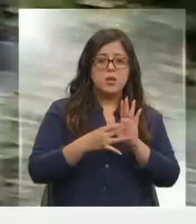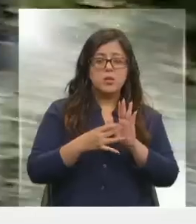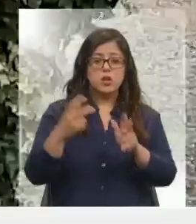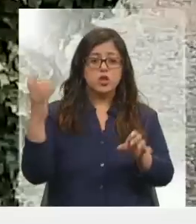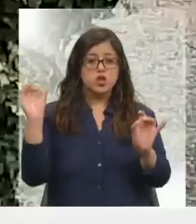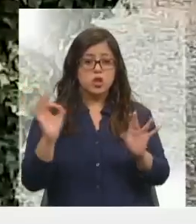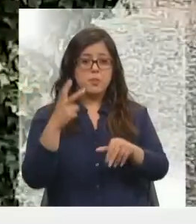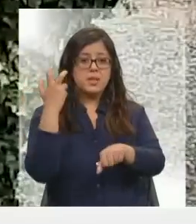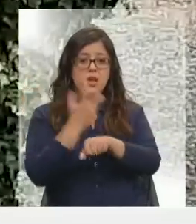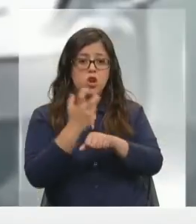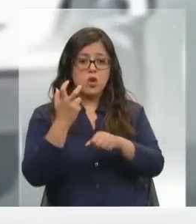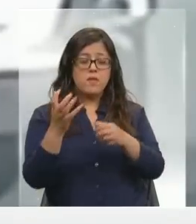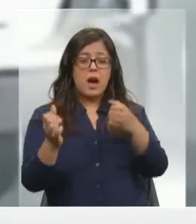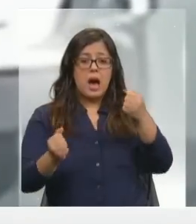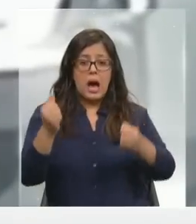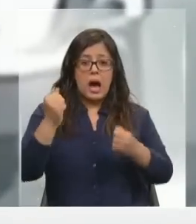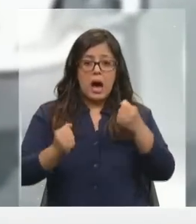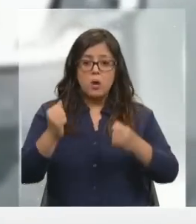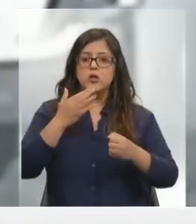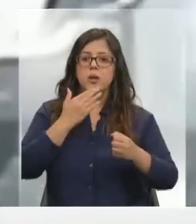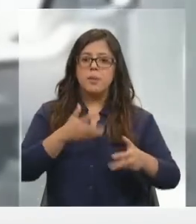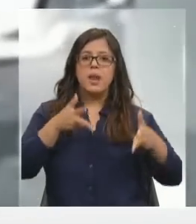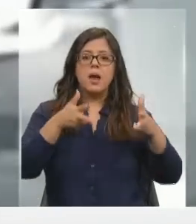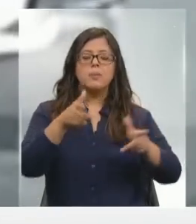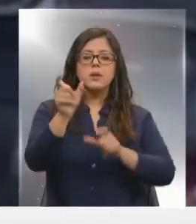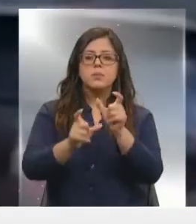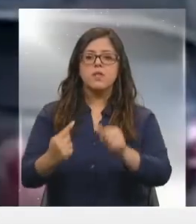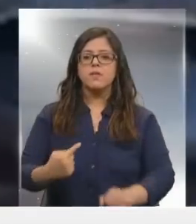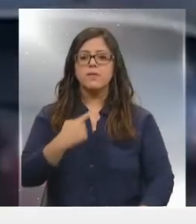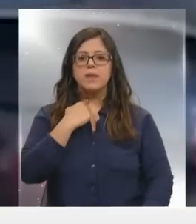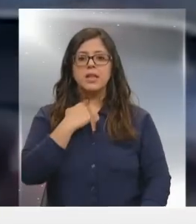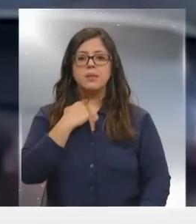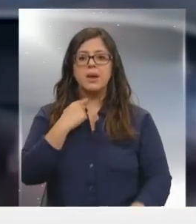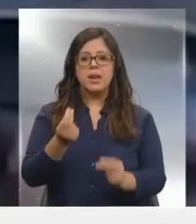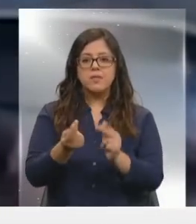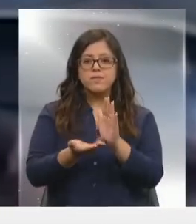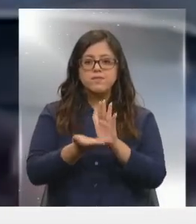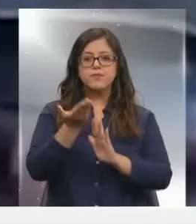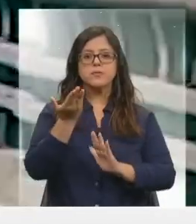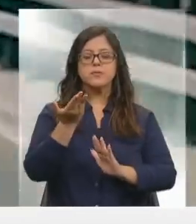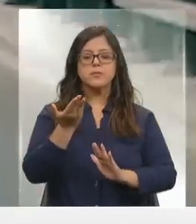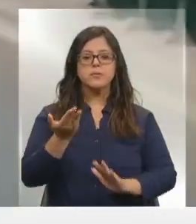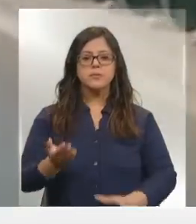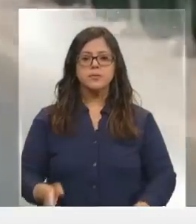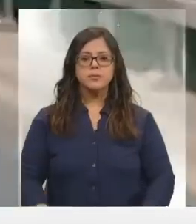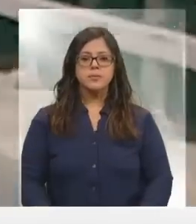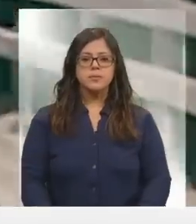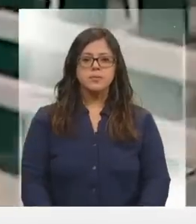robar vehículos, sino también amenazar a sus víctimas para aumentar el botín.